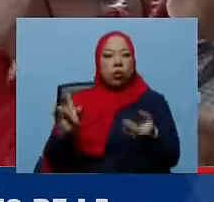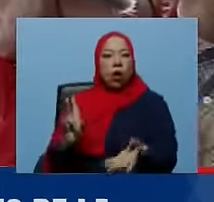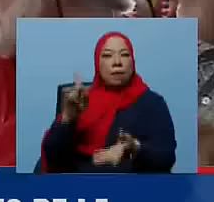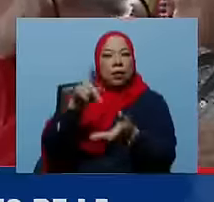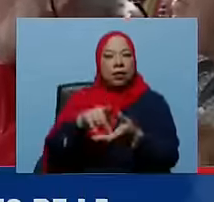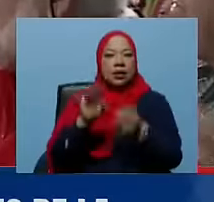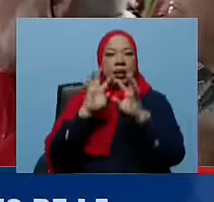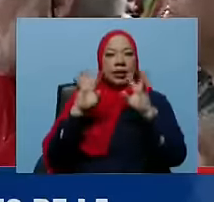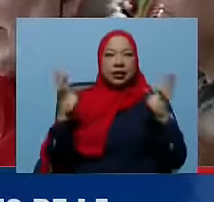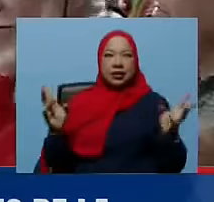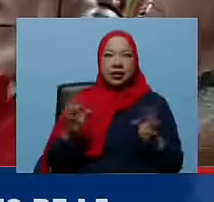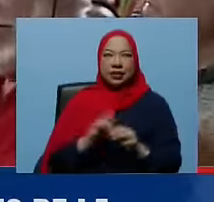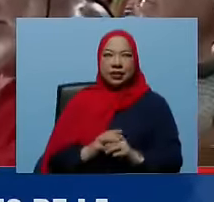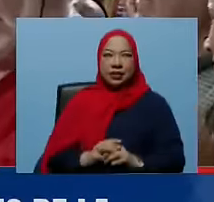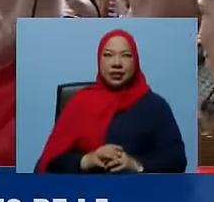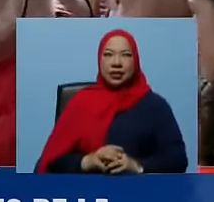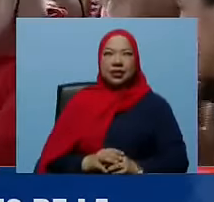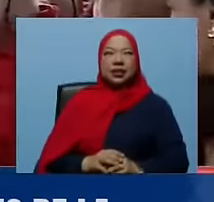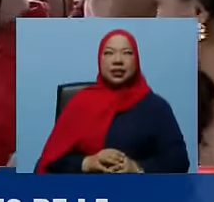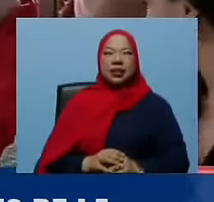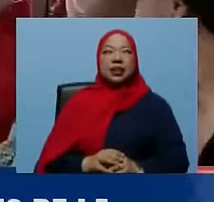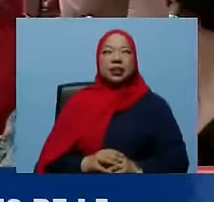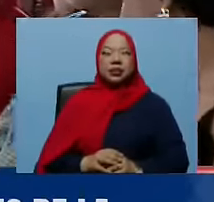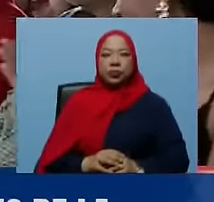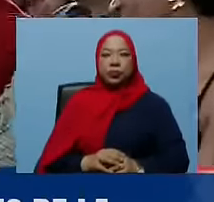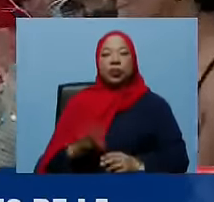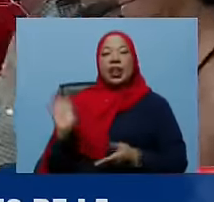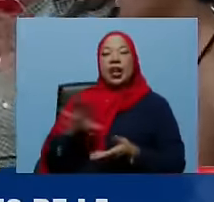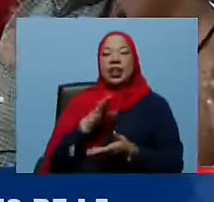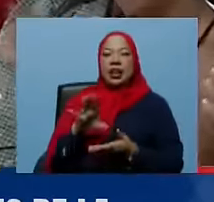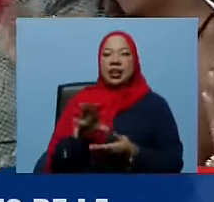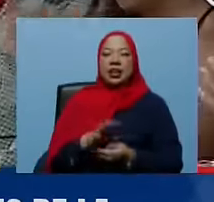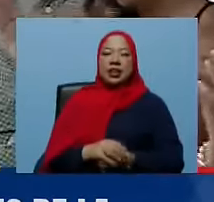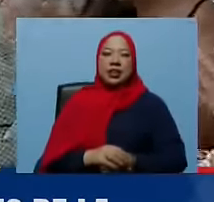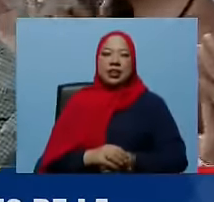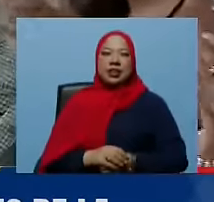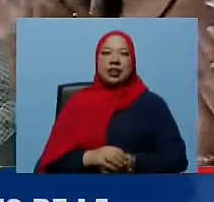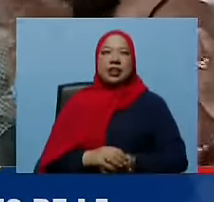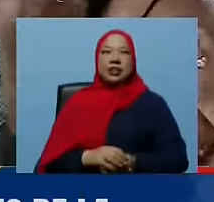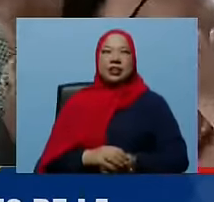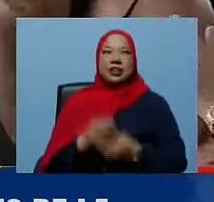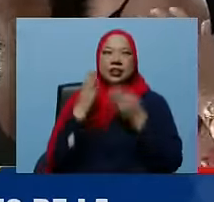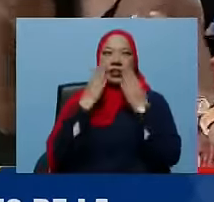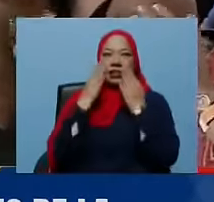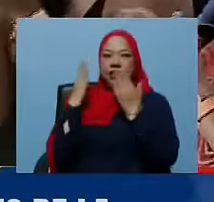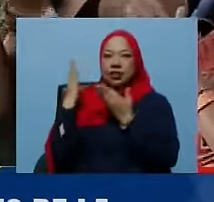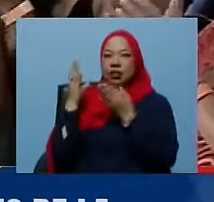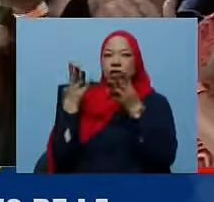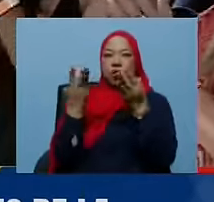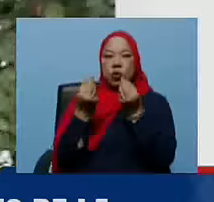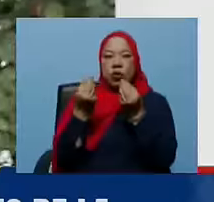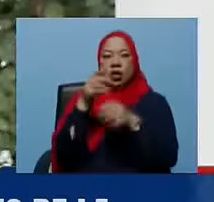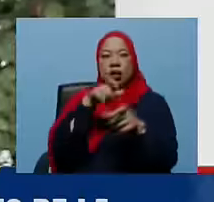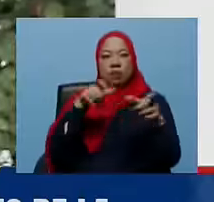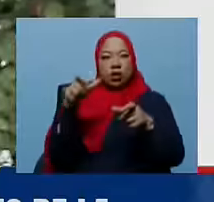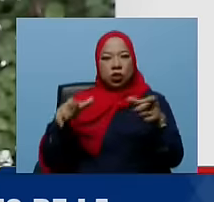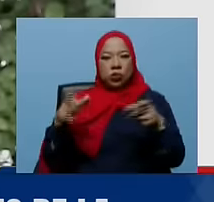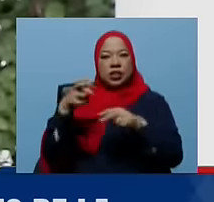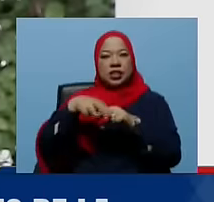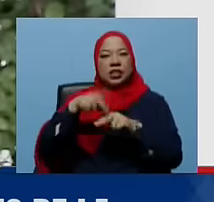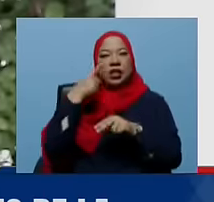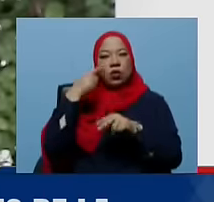Marín, a Ligia Amaranta Pérez, Ligia Amaranta, a